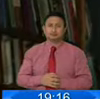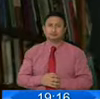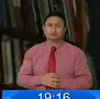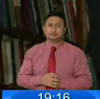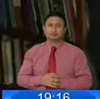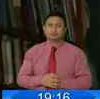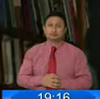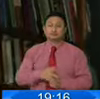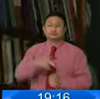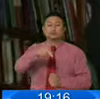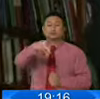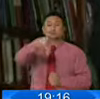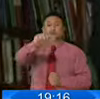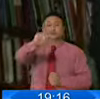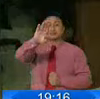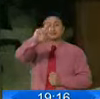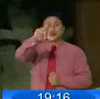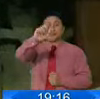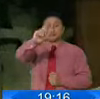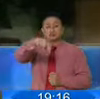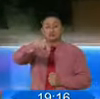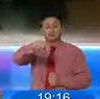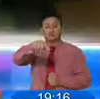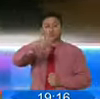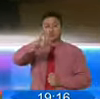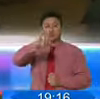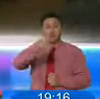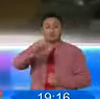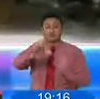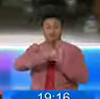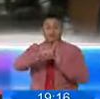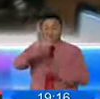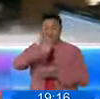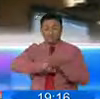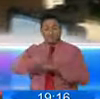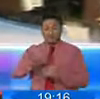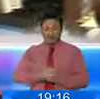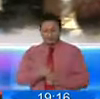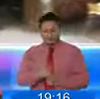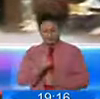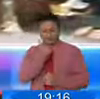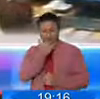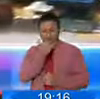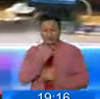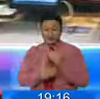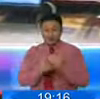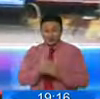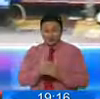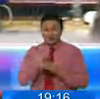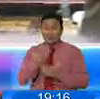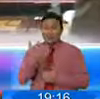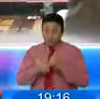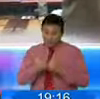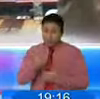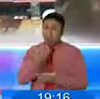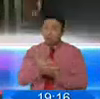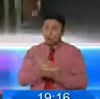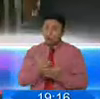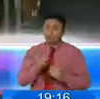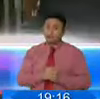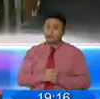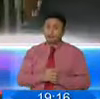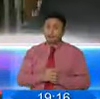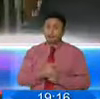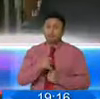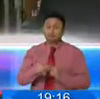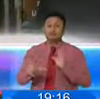Para Pablo Dávalos, la ley aprobada la noche de este jueves por la Asamblea contiene errores que provocarán a corto plazo una crisis económica. Esta